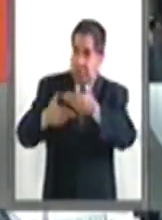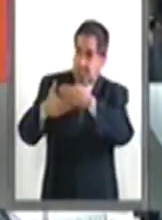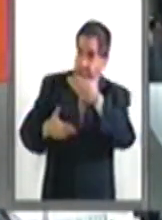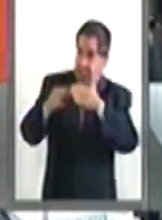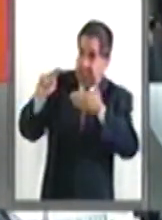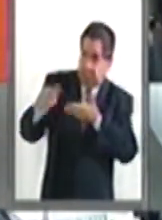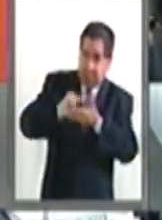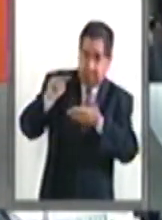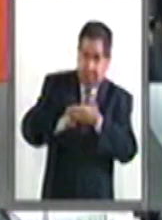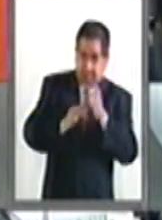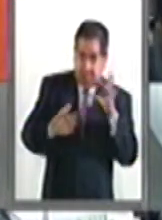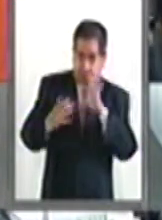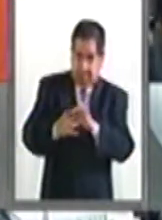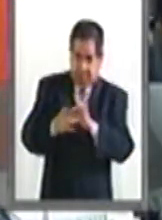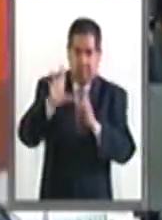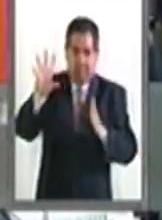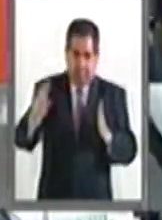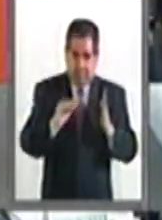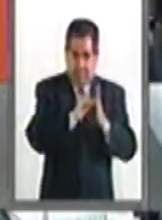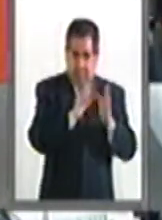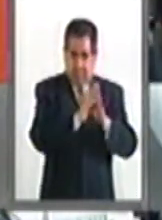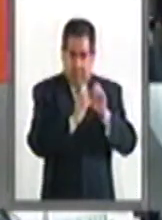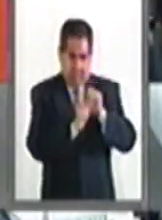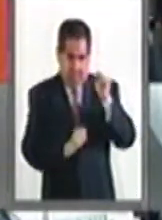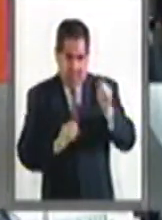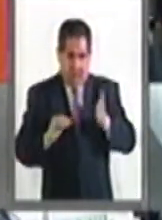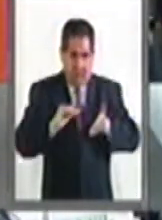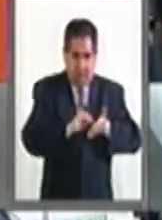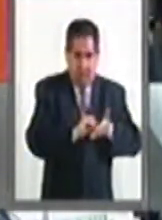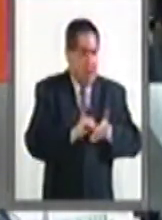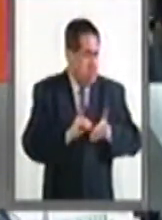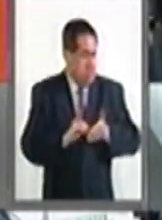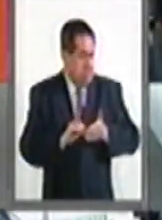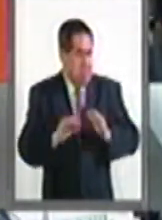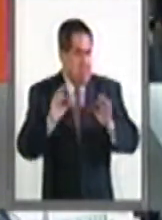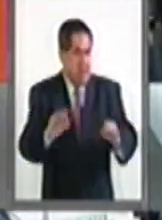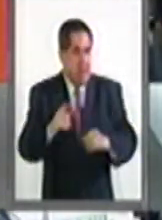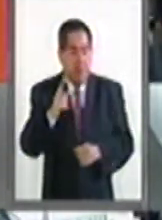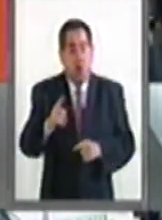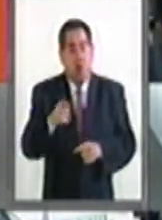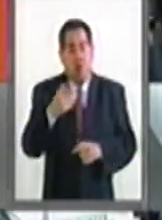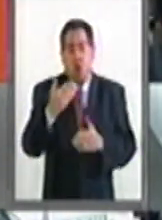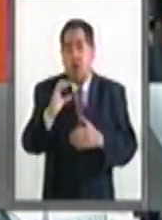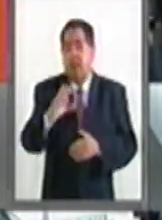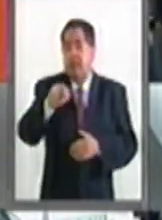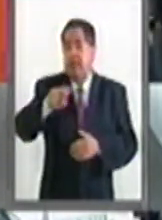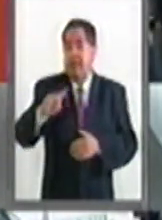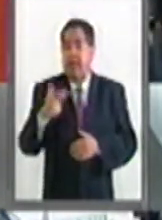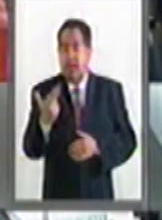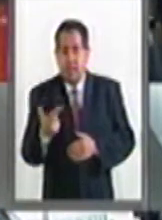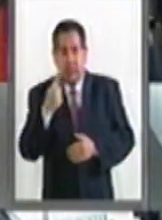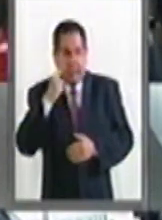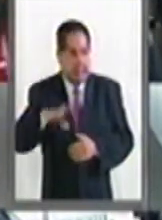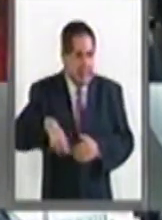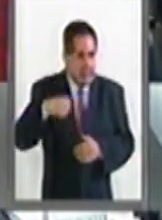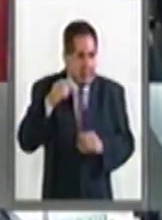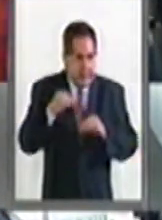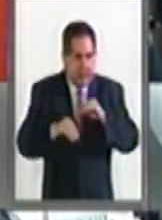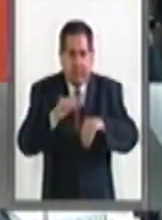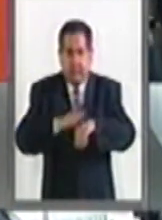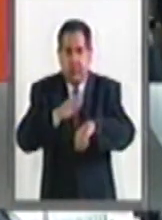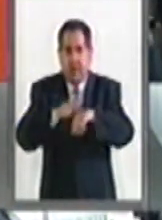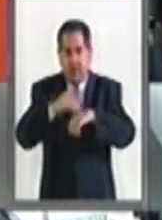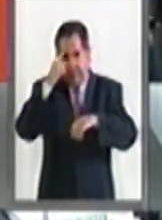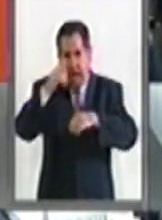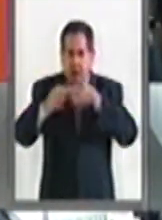cuales México forma parte en materia de derechos humanos, que si bien es cierto, la Comisión Nacional de Derechos Humanos hace un esfuerzo